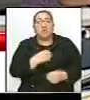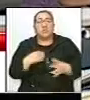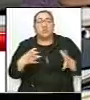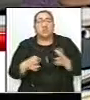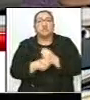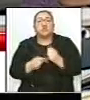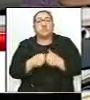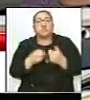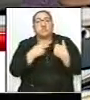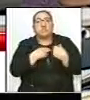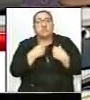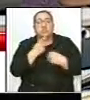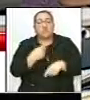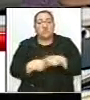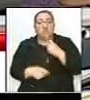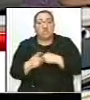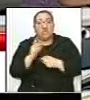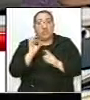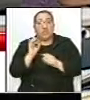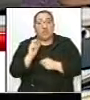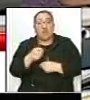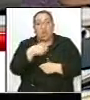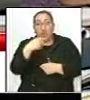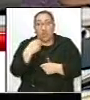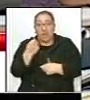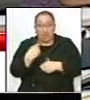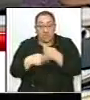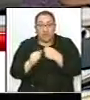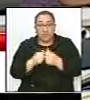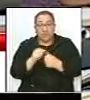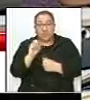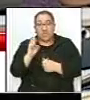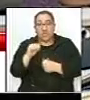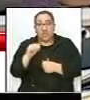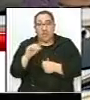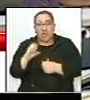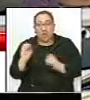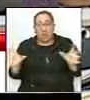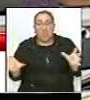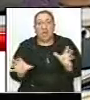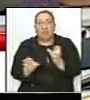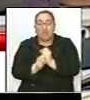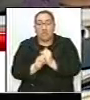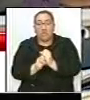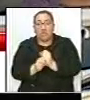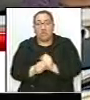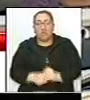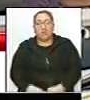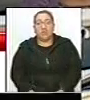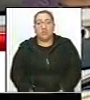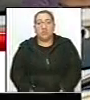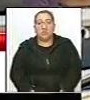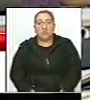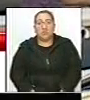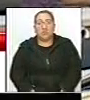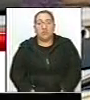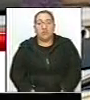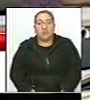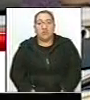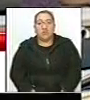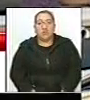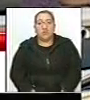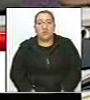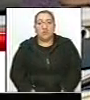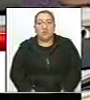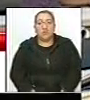Y es que mientras la coca se vende en el mercado a través de ENACO, que es la captadora, la compradora del producto tradicional que los